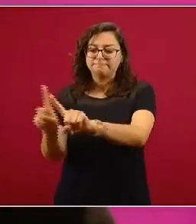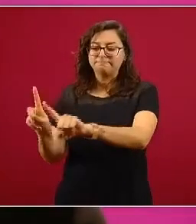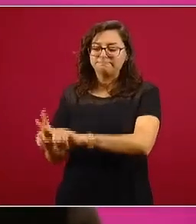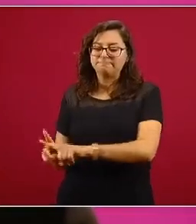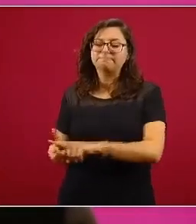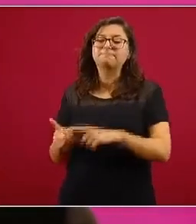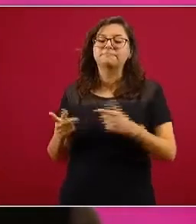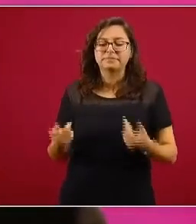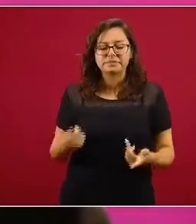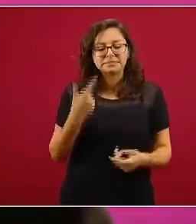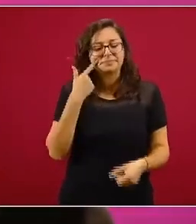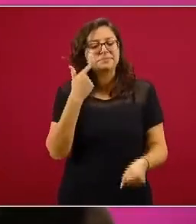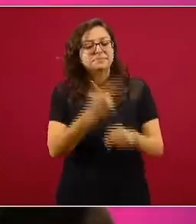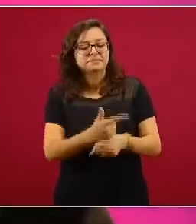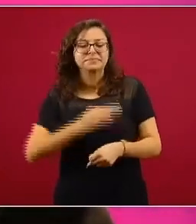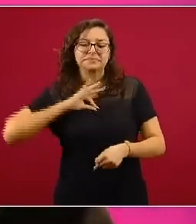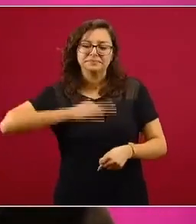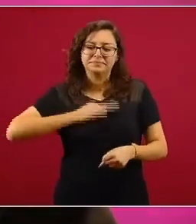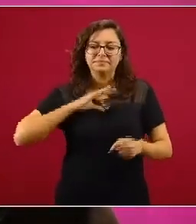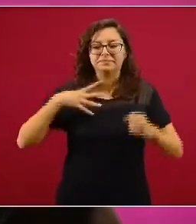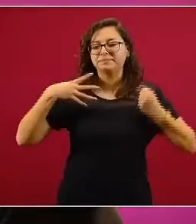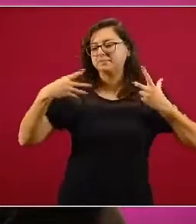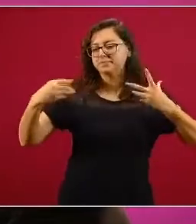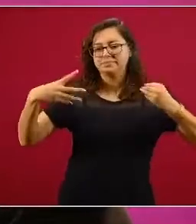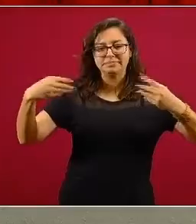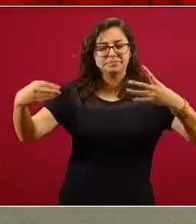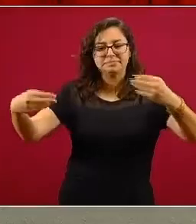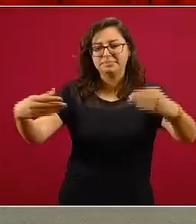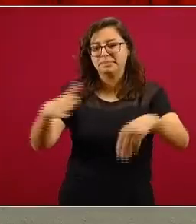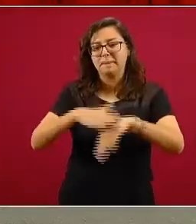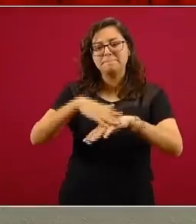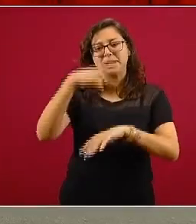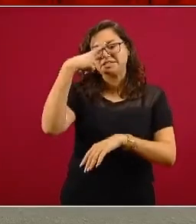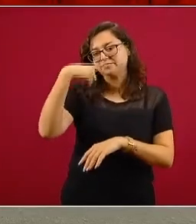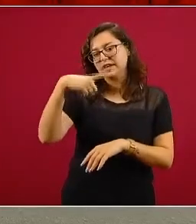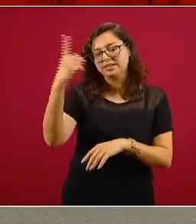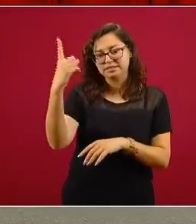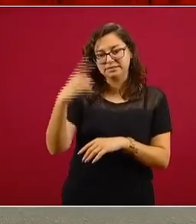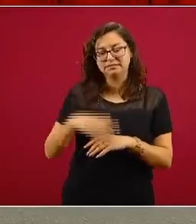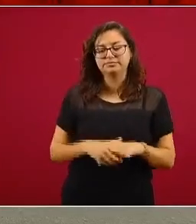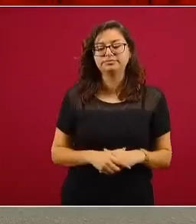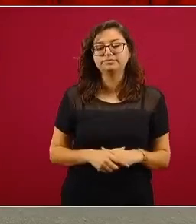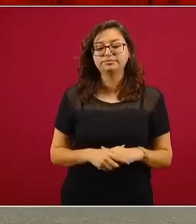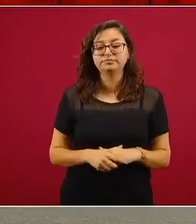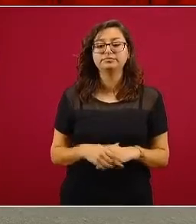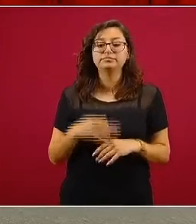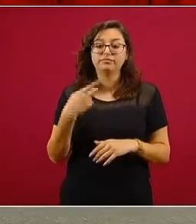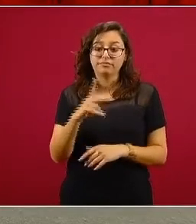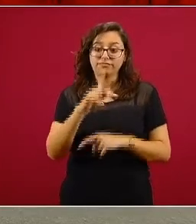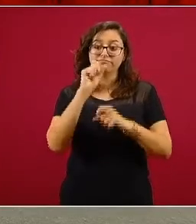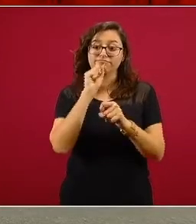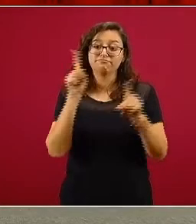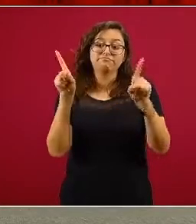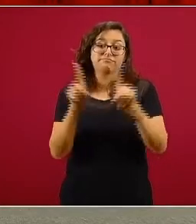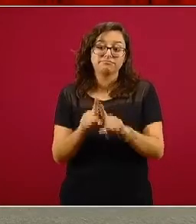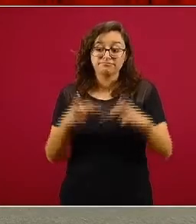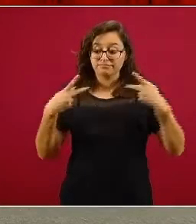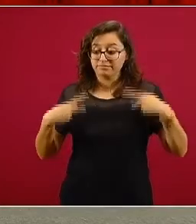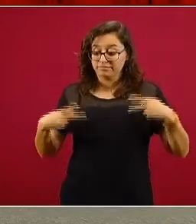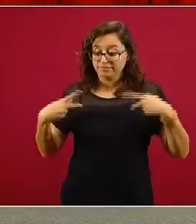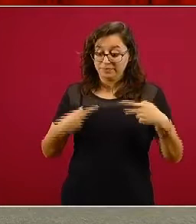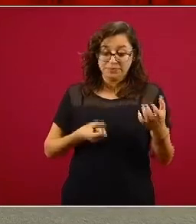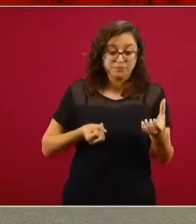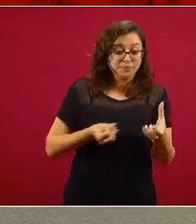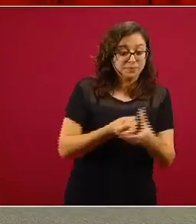favorecen la transmisión de las infecciones respiratorias, pero además por el desconfinamiento. Entonces, a quien le